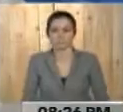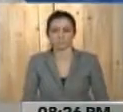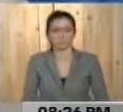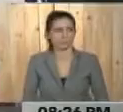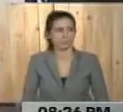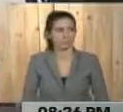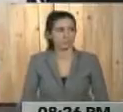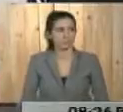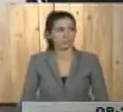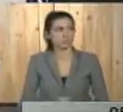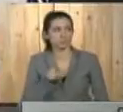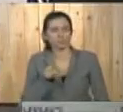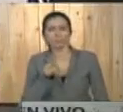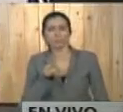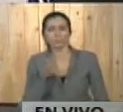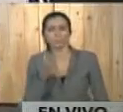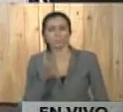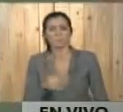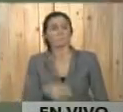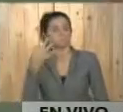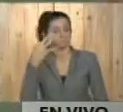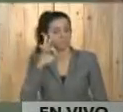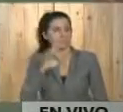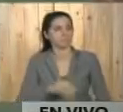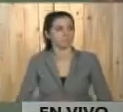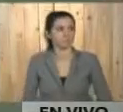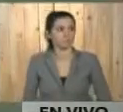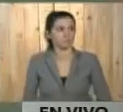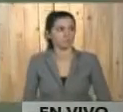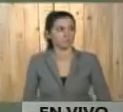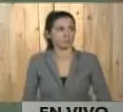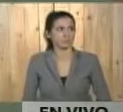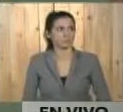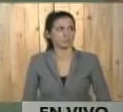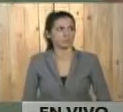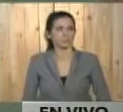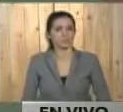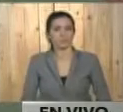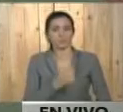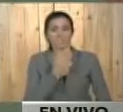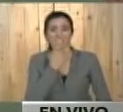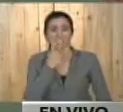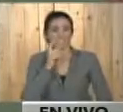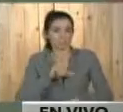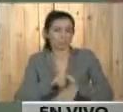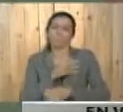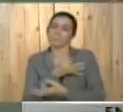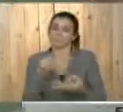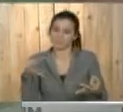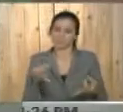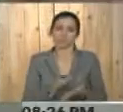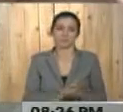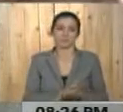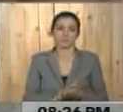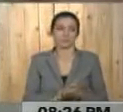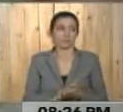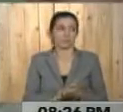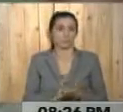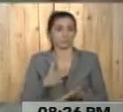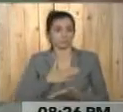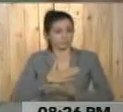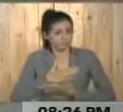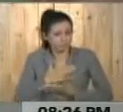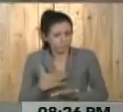Robert. Muy bien. Hay que estudiar odontología. Excelente. Pero si él tiene la